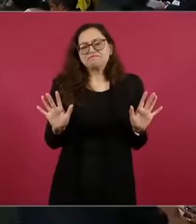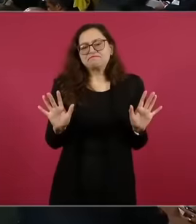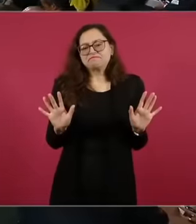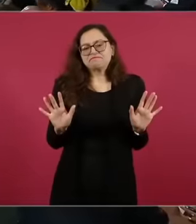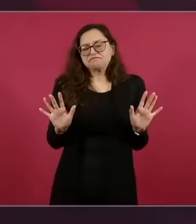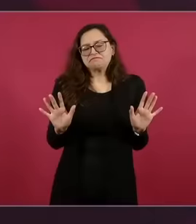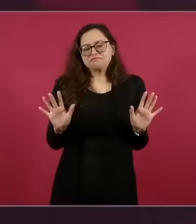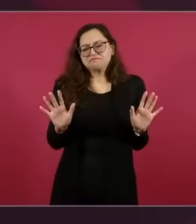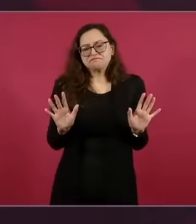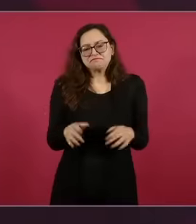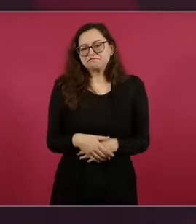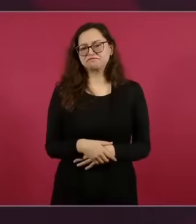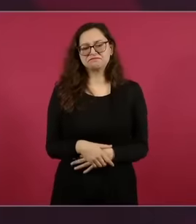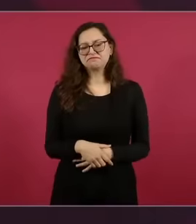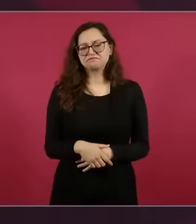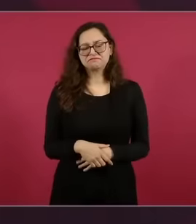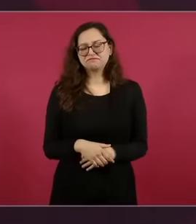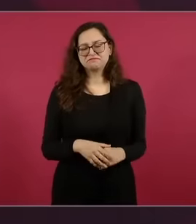posibilidades, pero